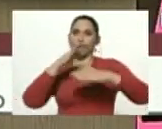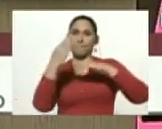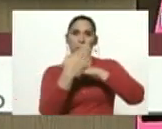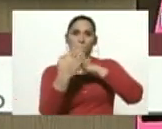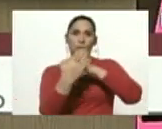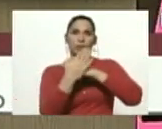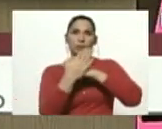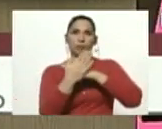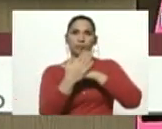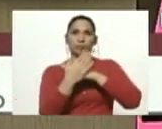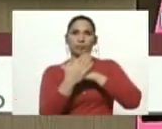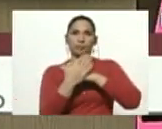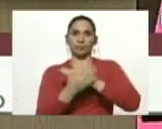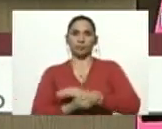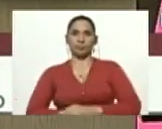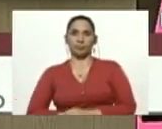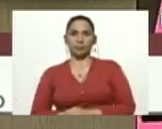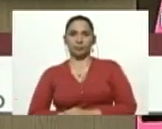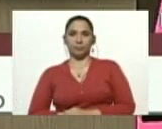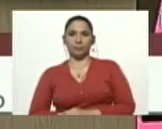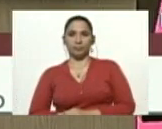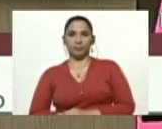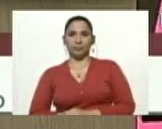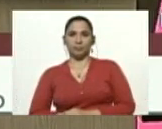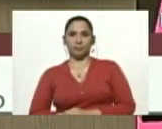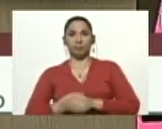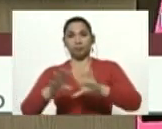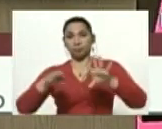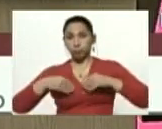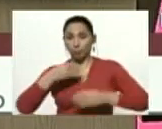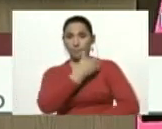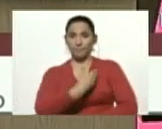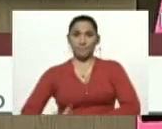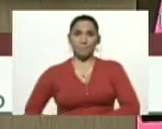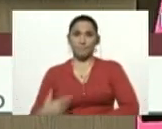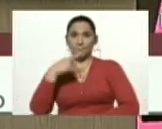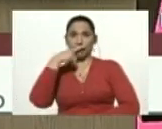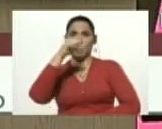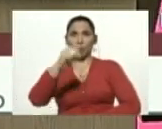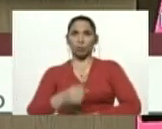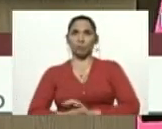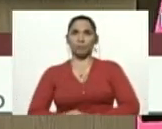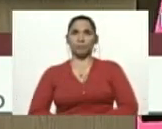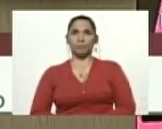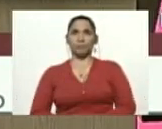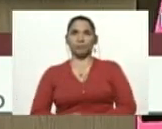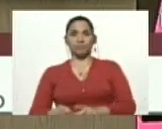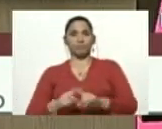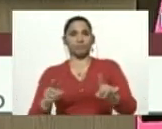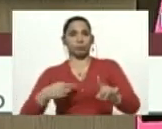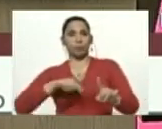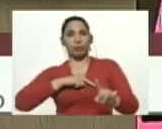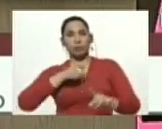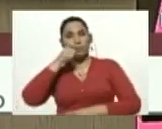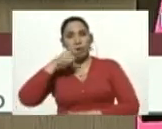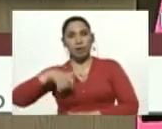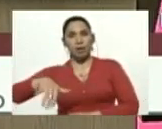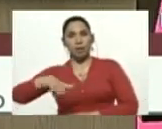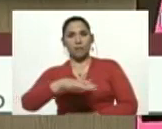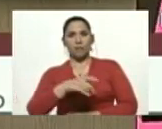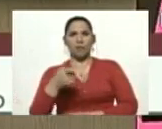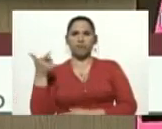protección, en este caso, tomada por el presidente Nicolás Maduro para nuestro pueblo.